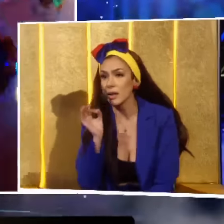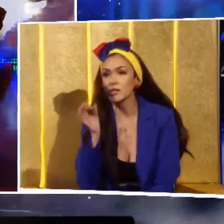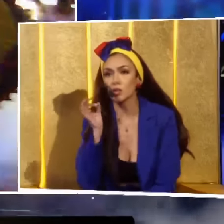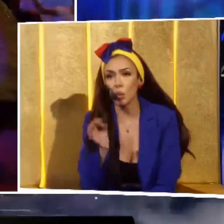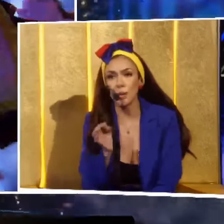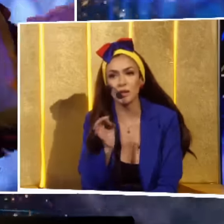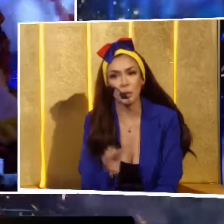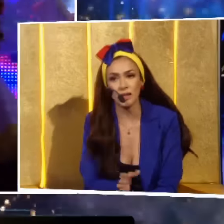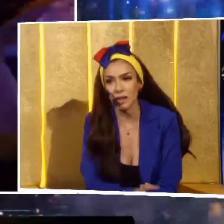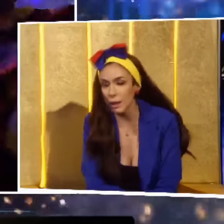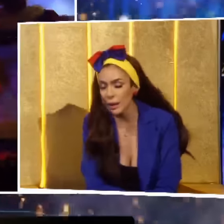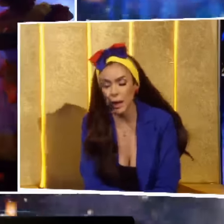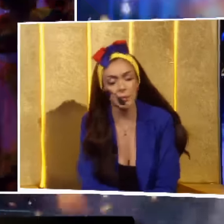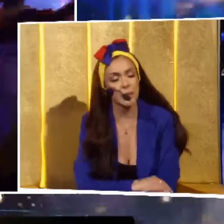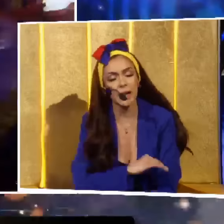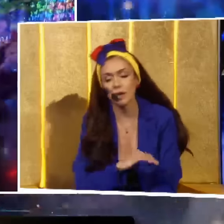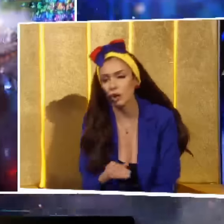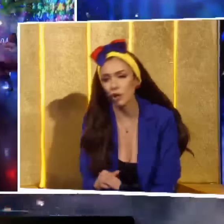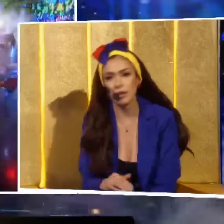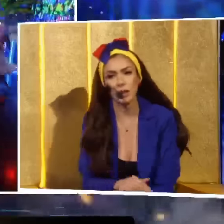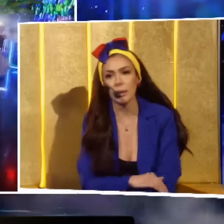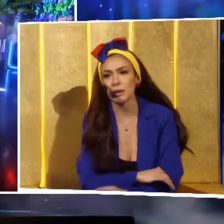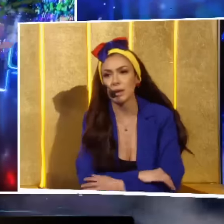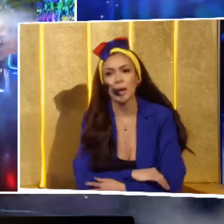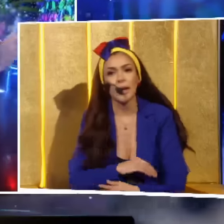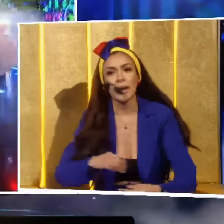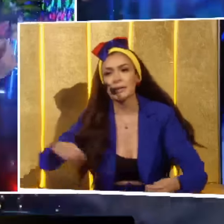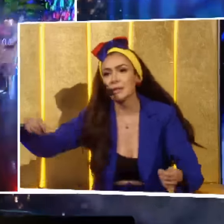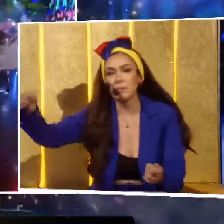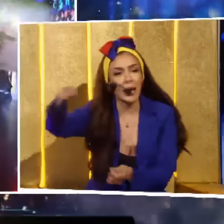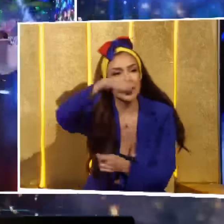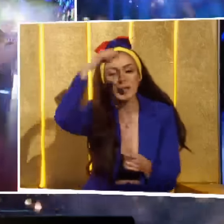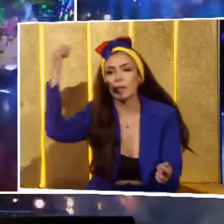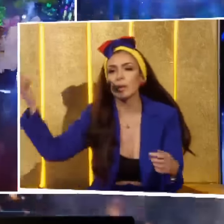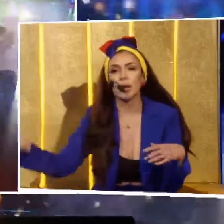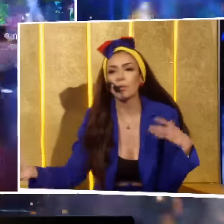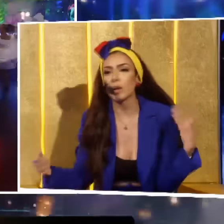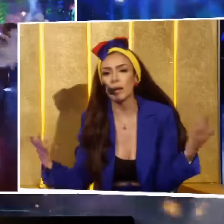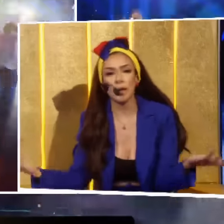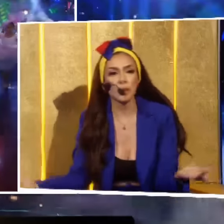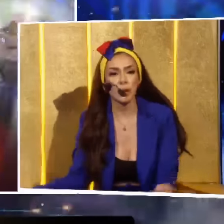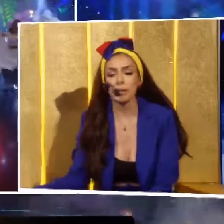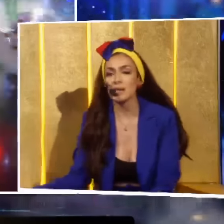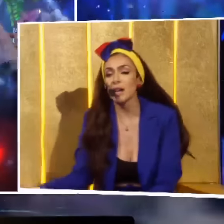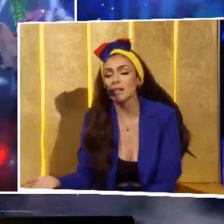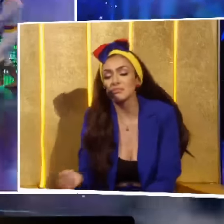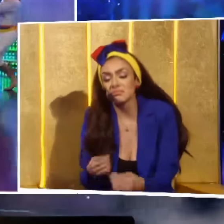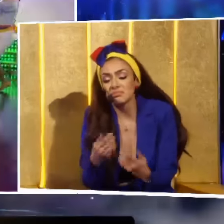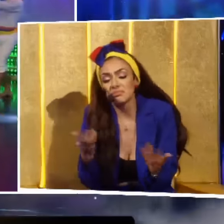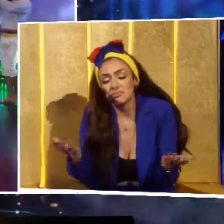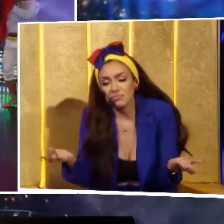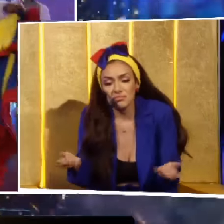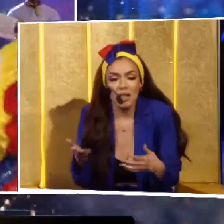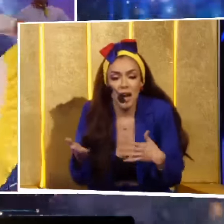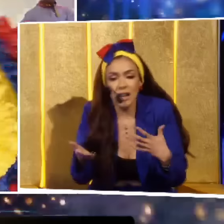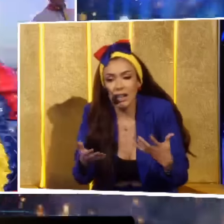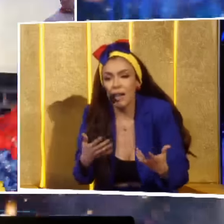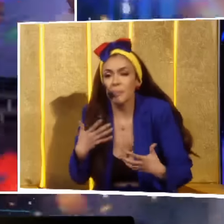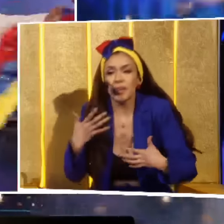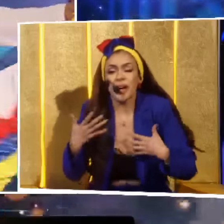que está súper, súper chévere. A mí me encantó definitivamente ese impasse. Bueno, a cualquiera les puede pasar.